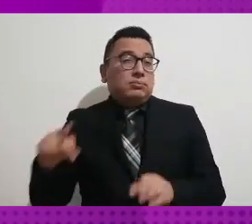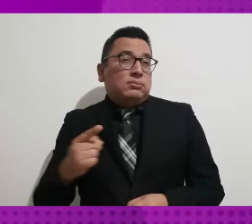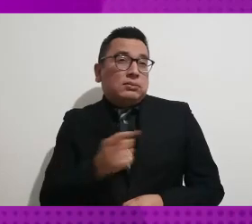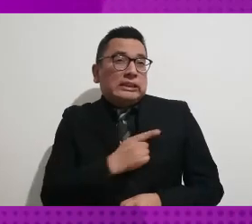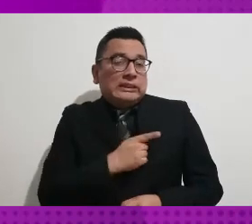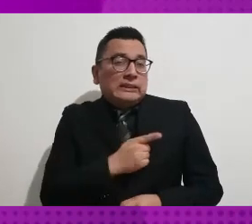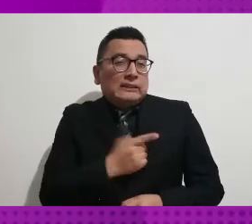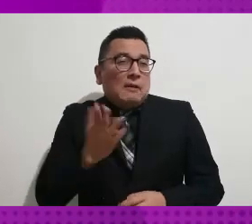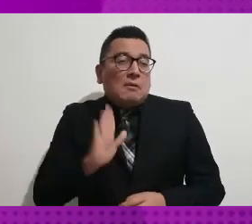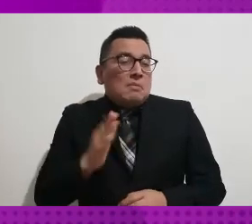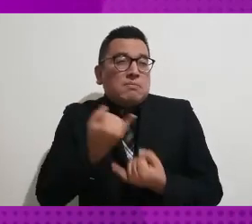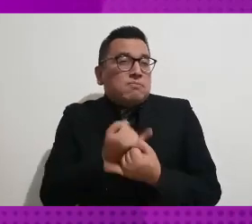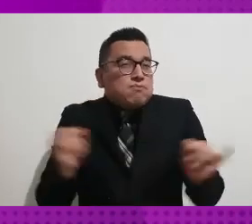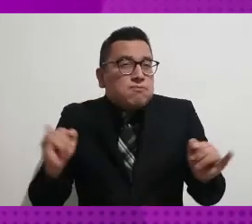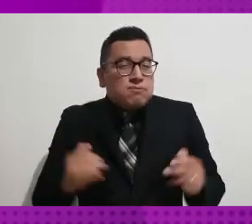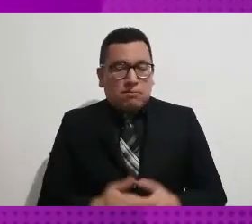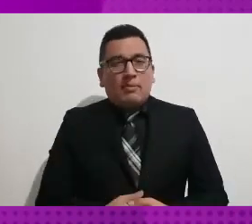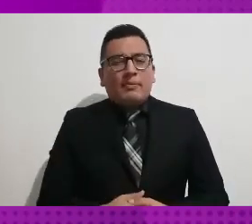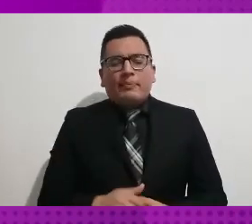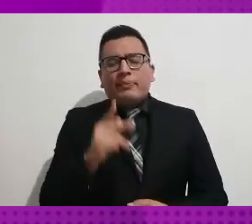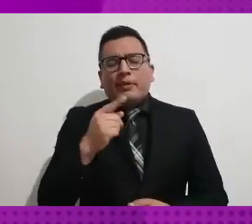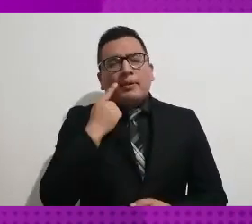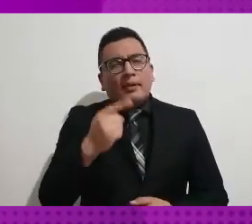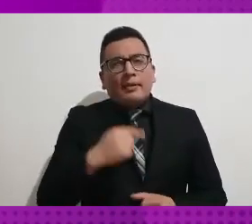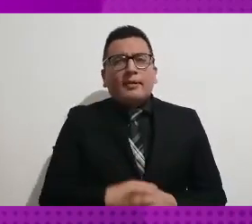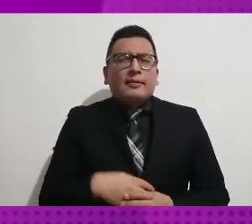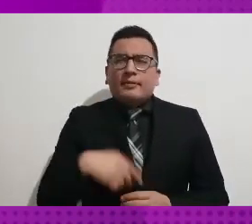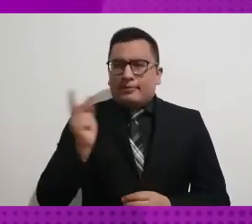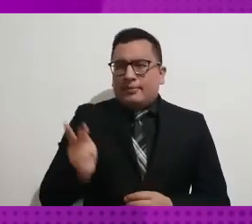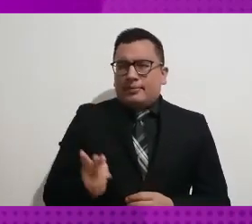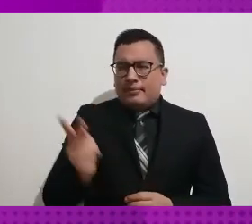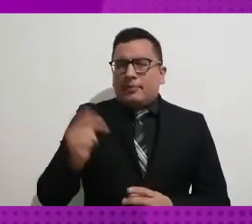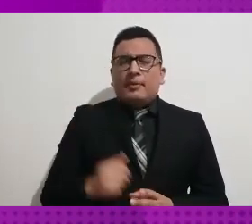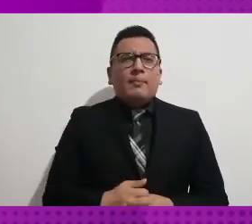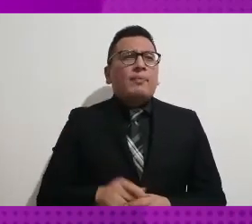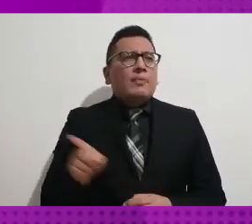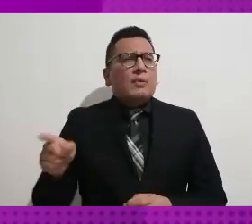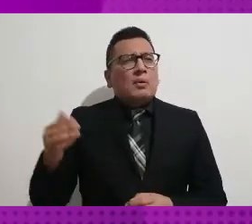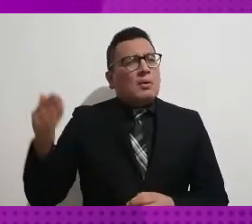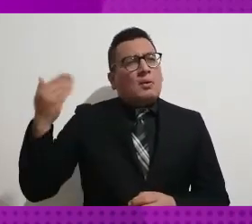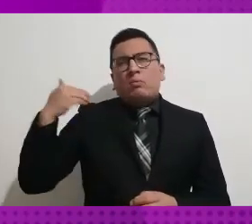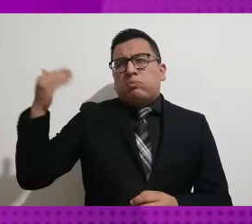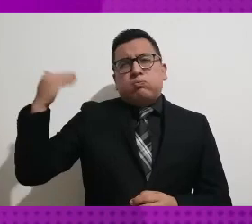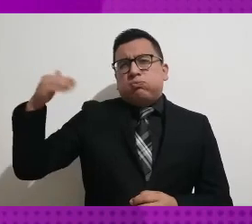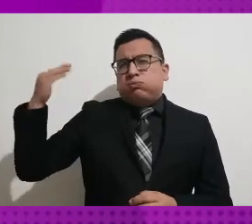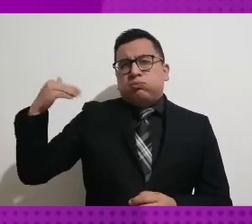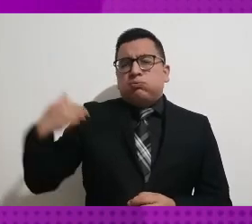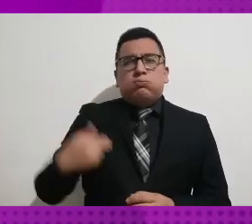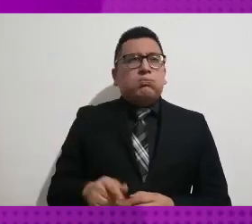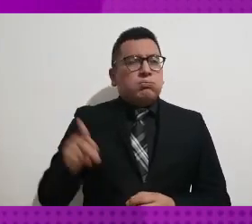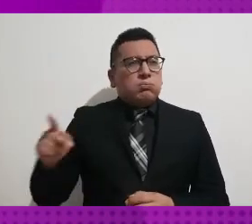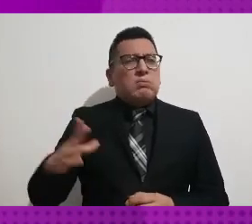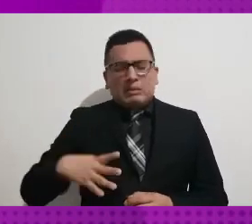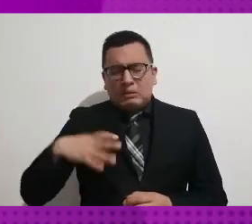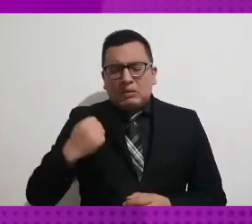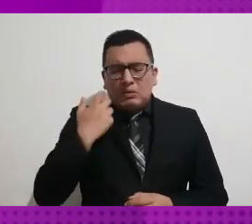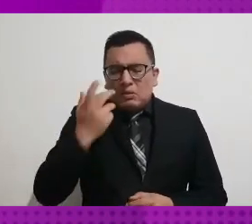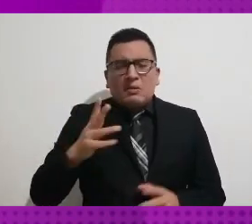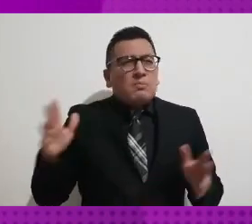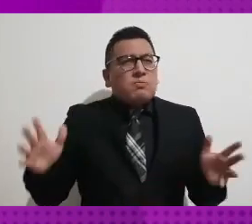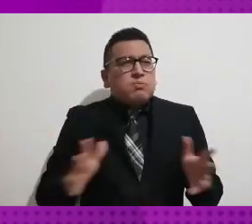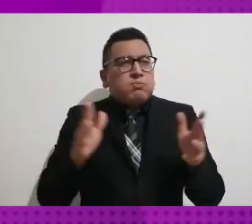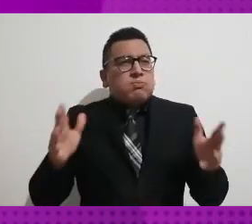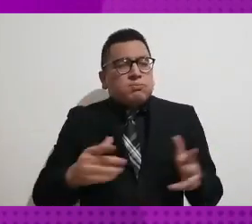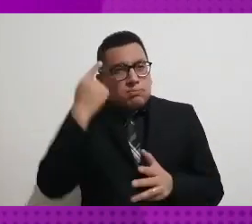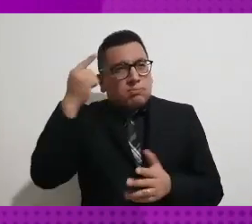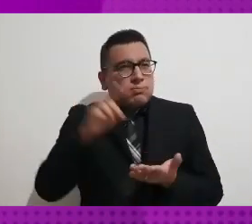plantear. Me menciona que ustedes impulsaron esta cuestión desde pues hace ya varios tiempo, pero pues como en